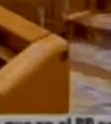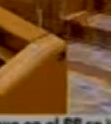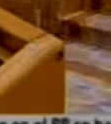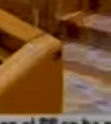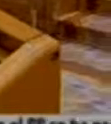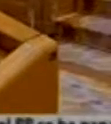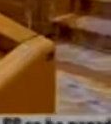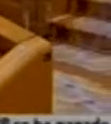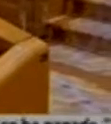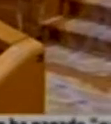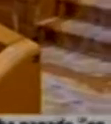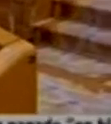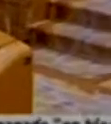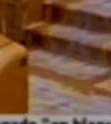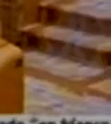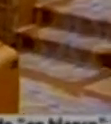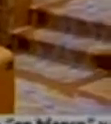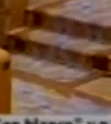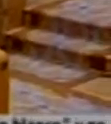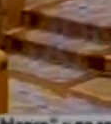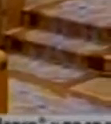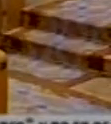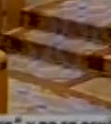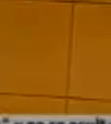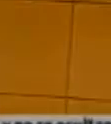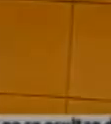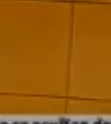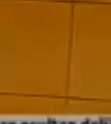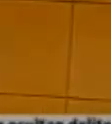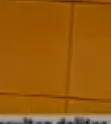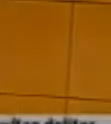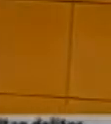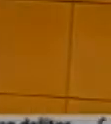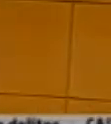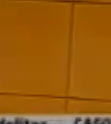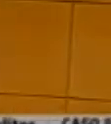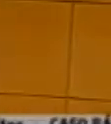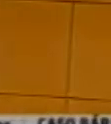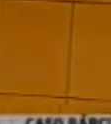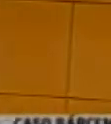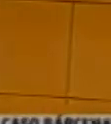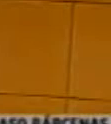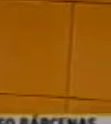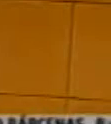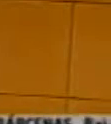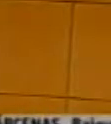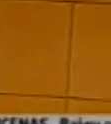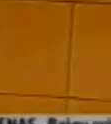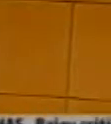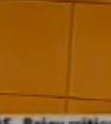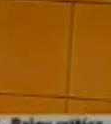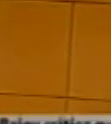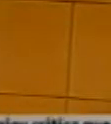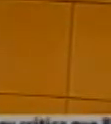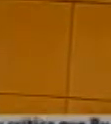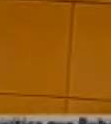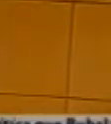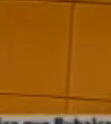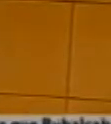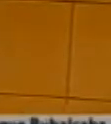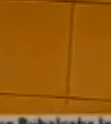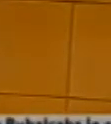su responsabilidad. También le ha reprochado que tienen el gobierno montado sobre una gran mentira. Son palabras del coordinador